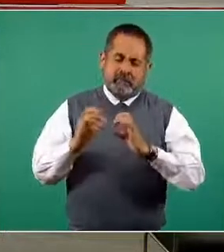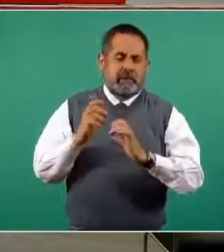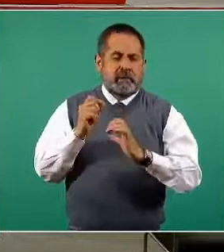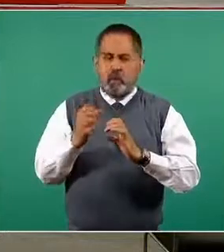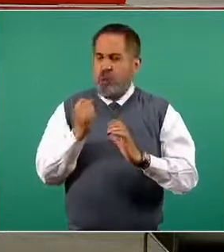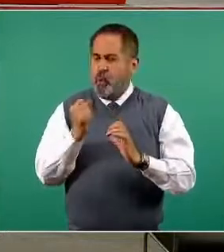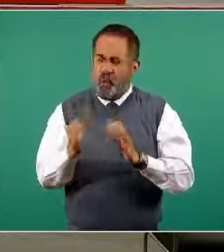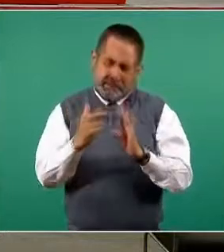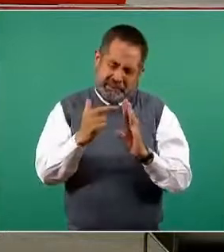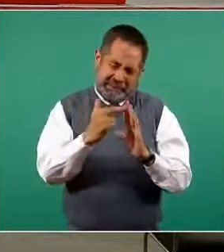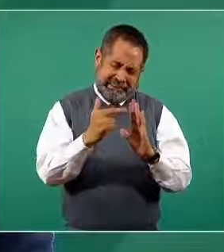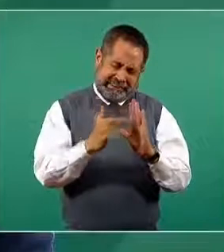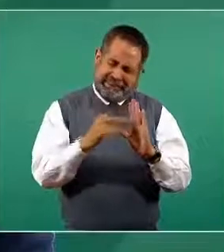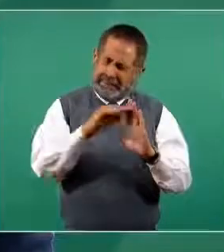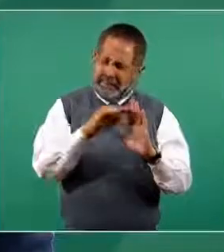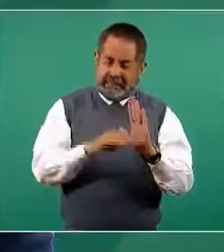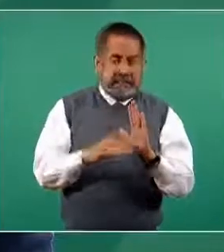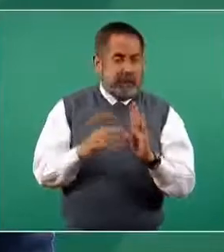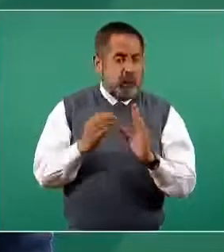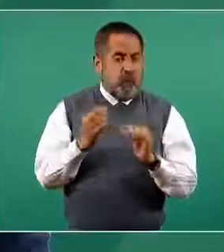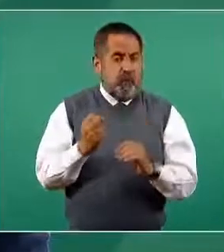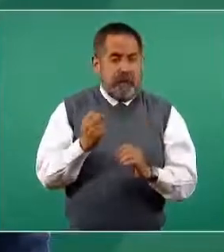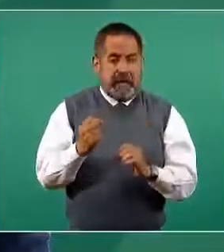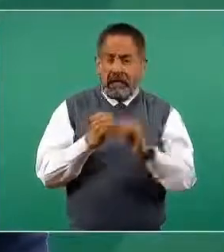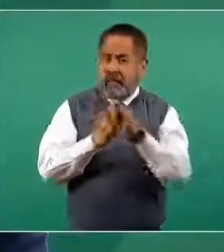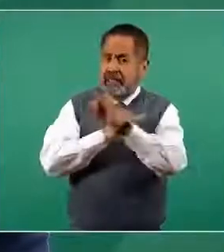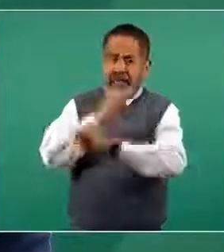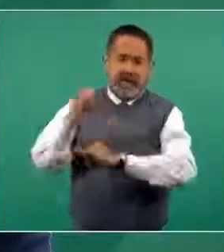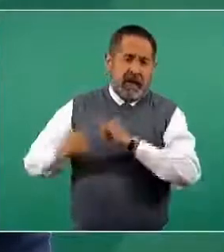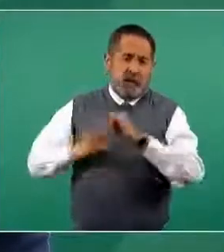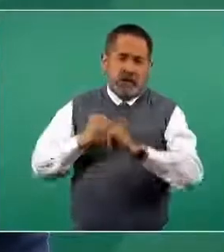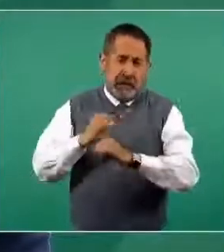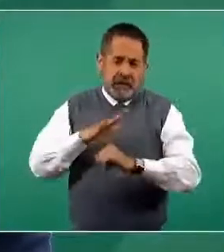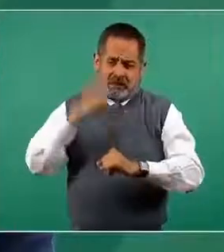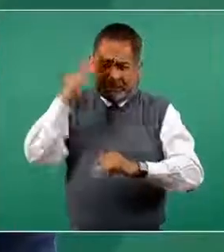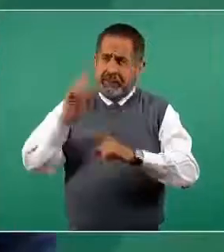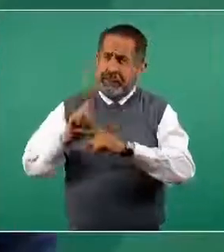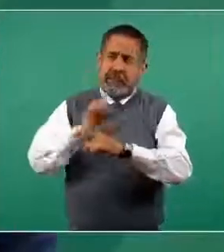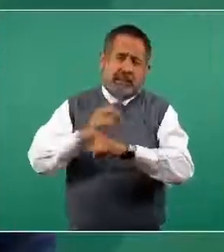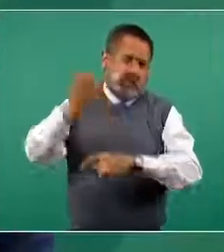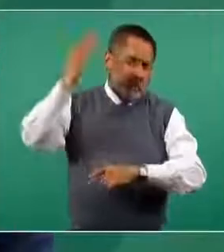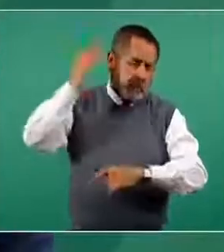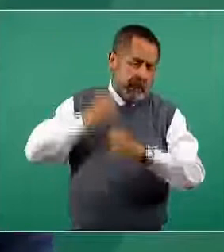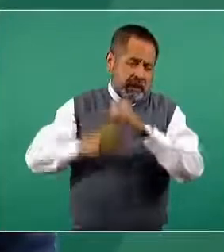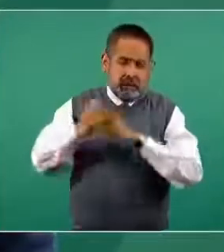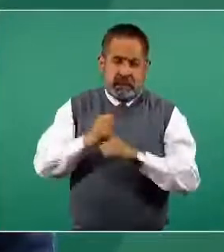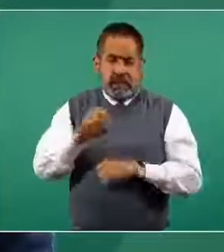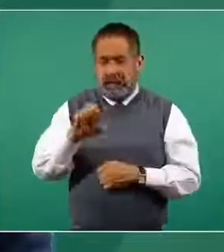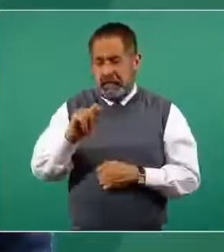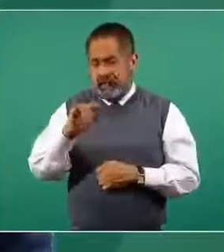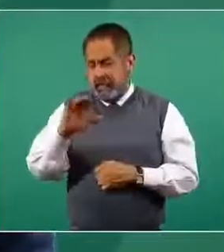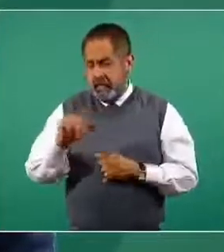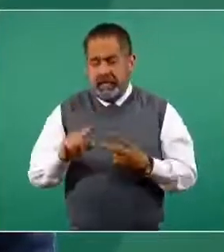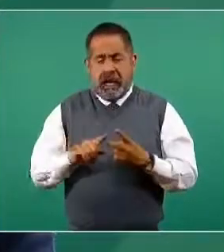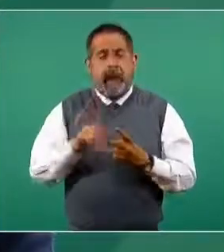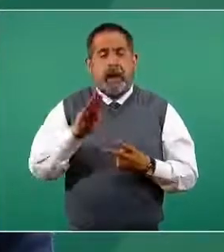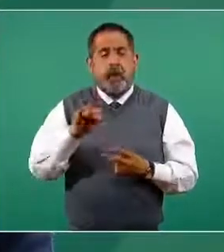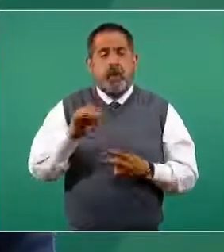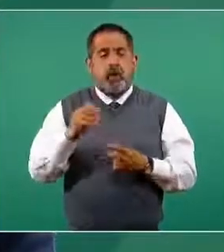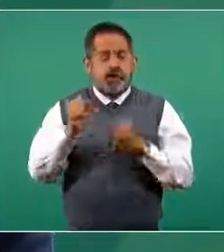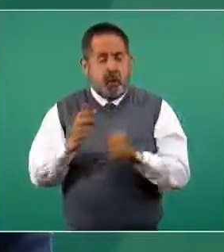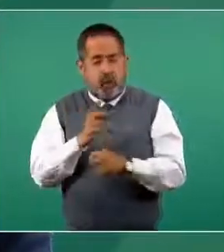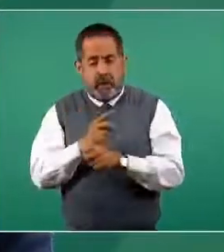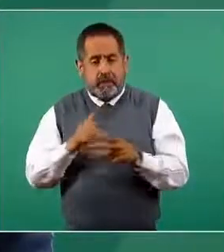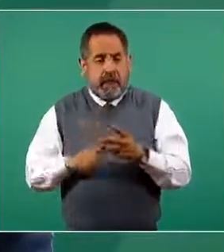porque siguen estándares internacionales conocidos desde hace décadas de ética, bioseguridad